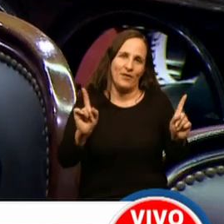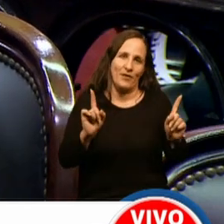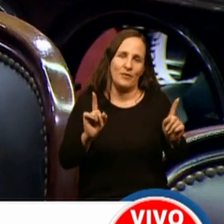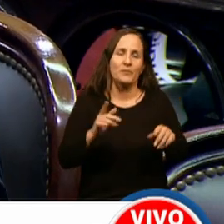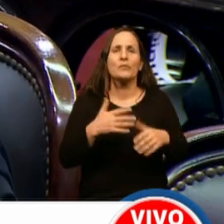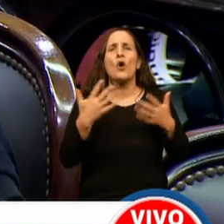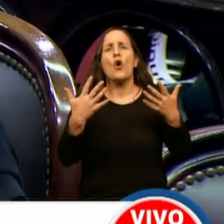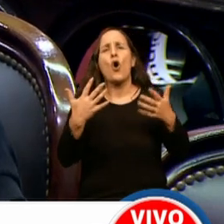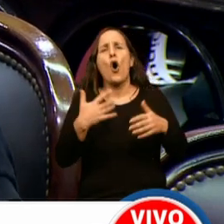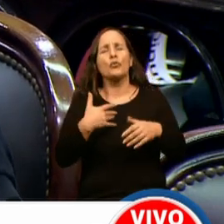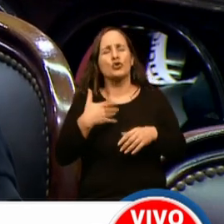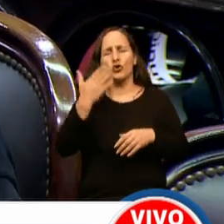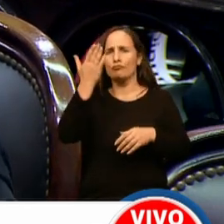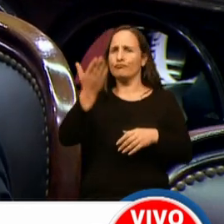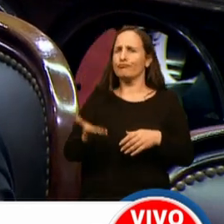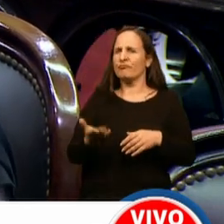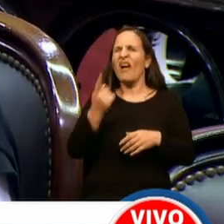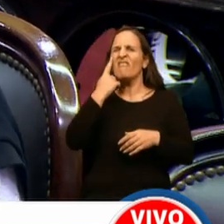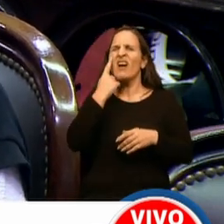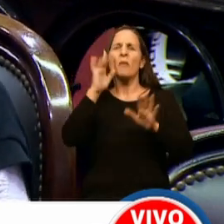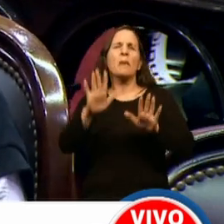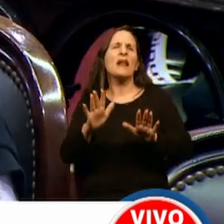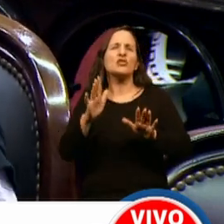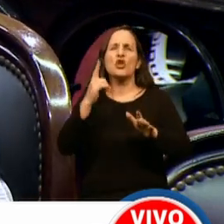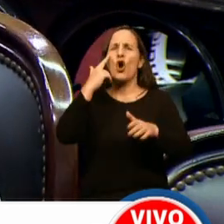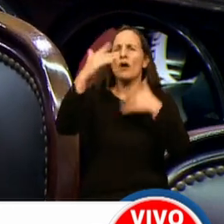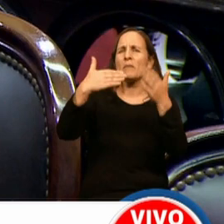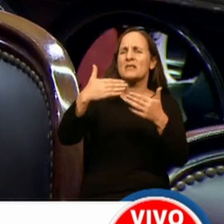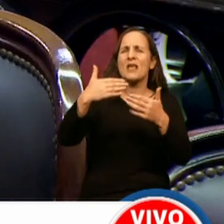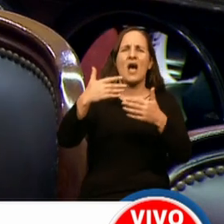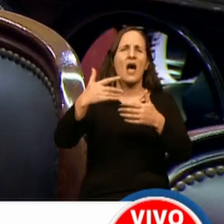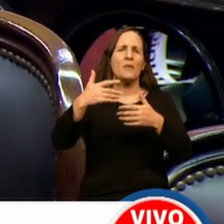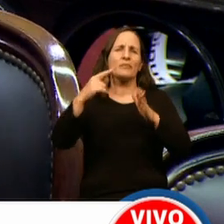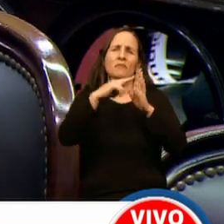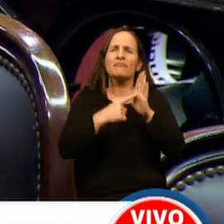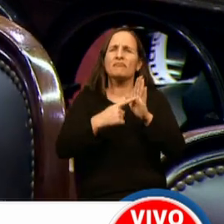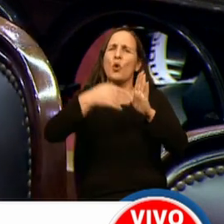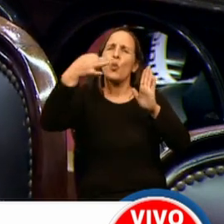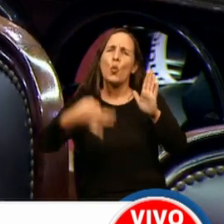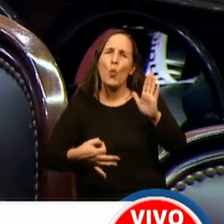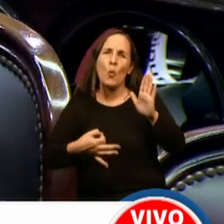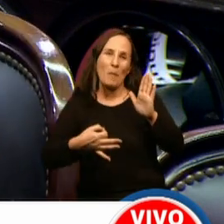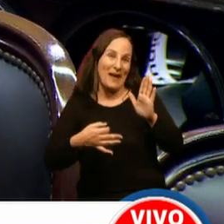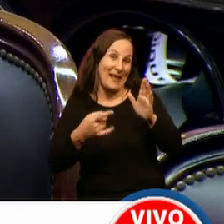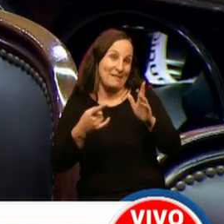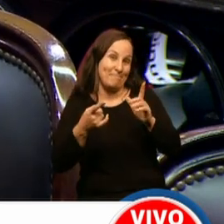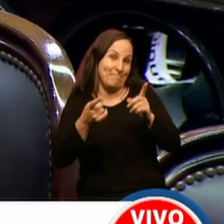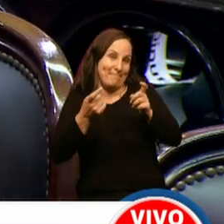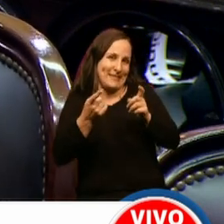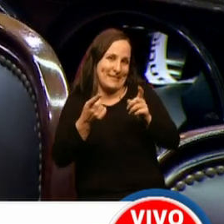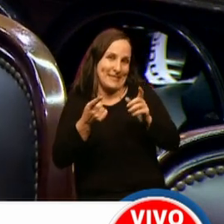idoneidad en las personas en cuanto a su preparación su integridad y cumplir los requisitos necesarios para